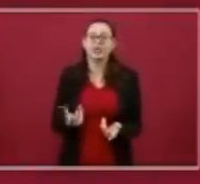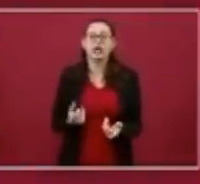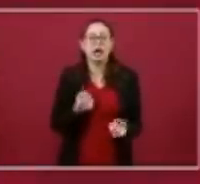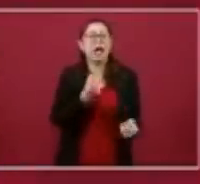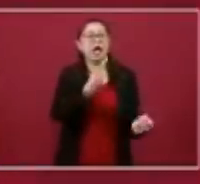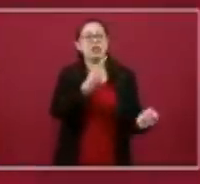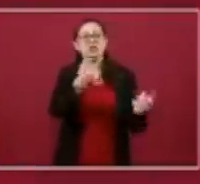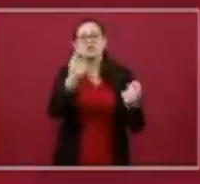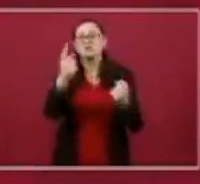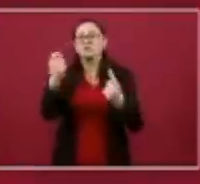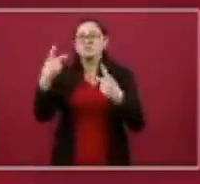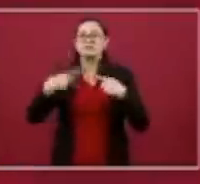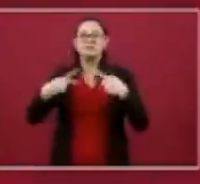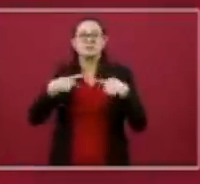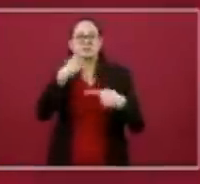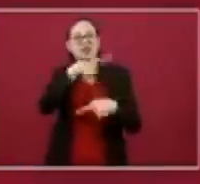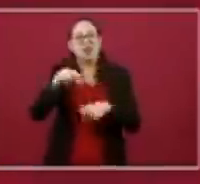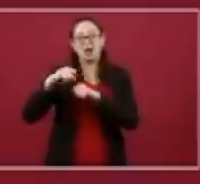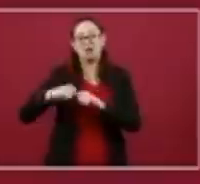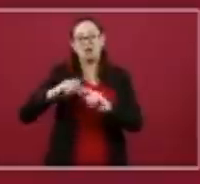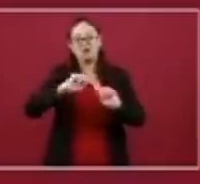personajes que no deberían de estar